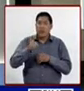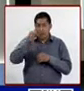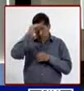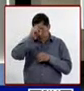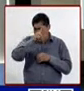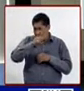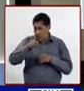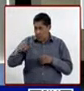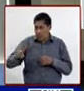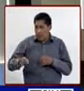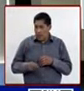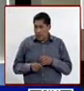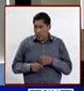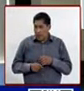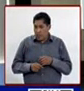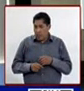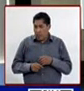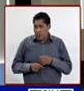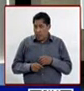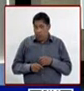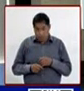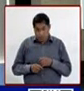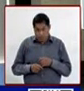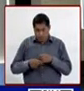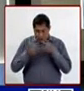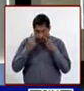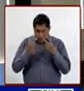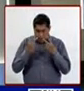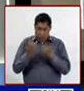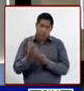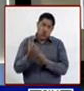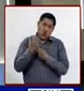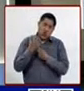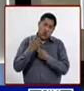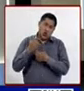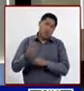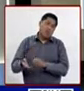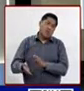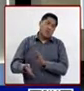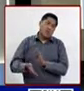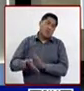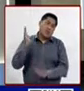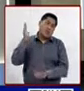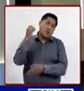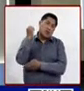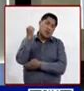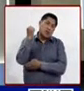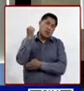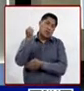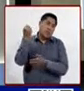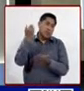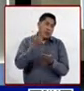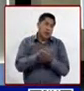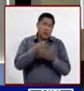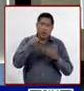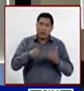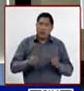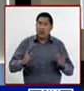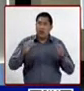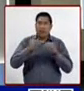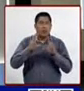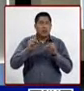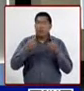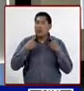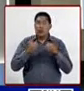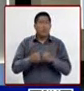ellos se han visto en la obligación de llegar hasta la ciudad de La Paz es porque realmente ya no tienen recursos, no tienen cómo